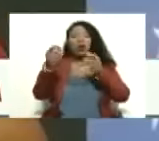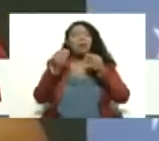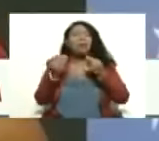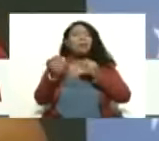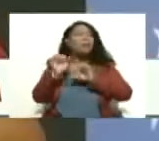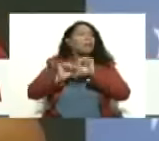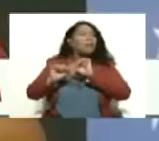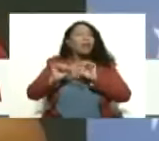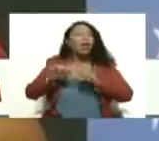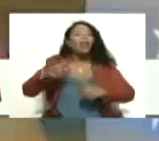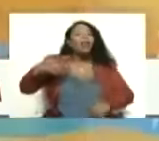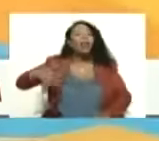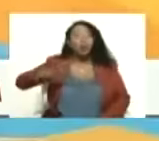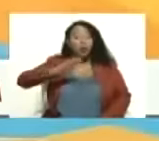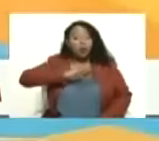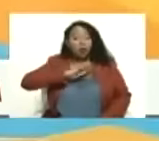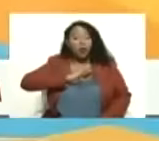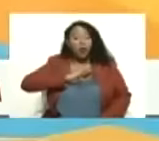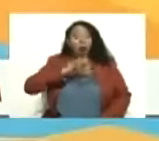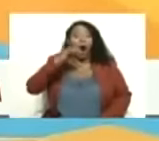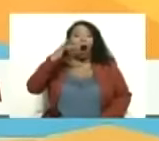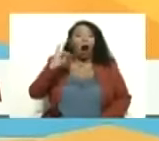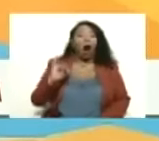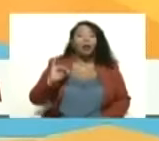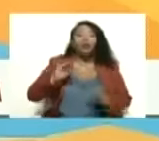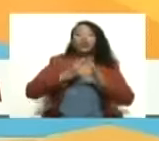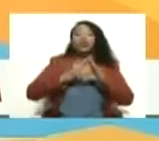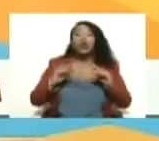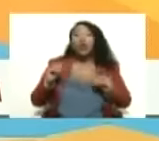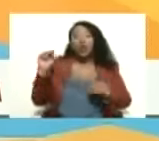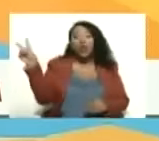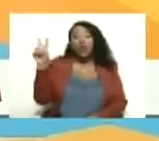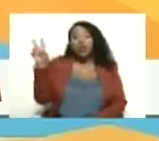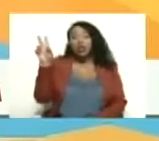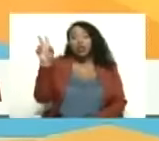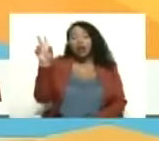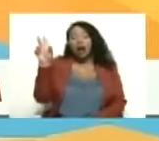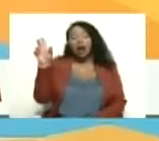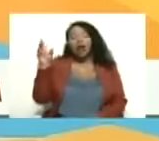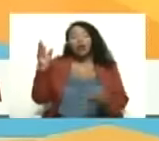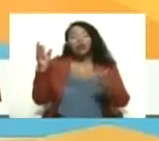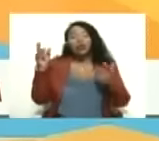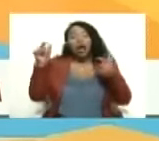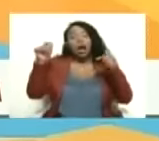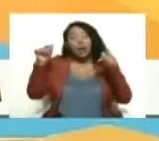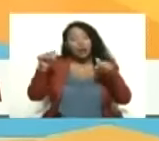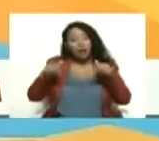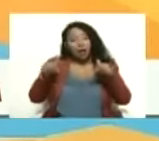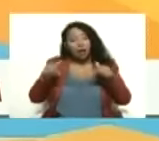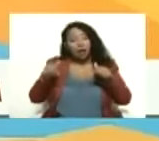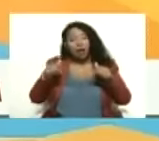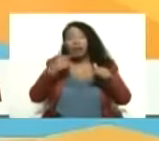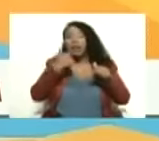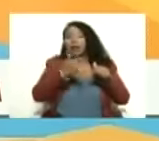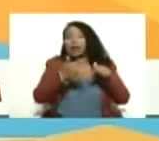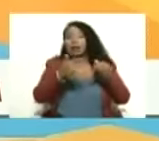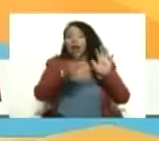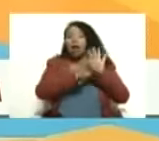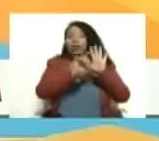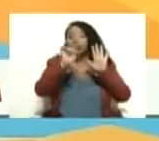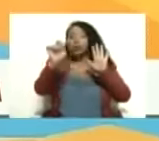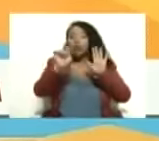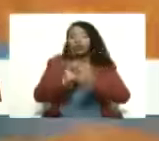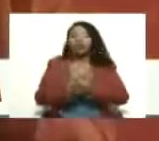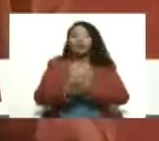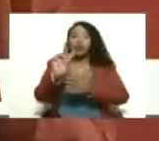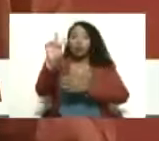derechos que nos consagran a todas las venezolanas y a todos los venezolanos la Constitución de la República bolivariana de Venezuela